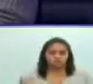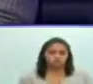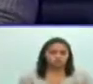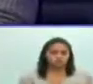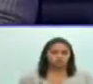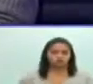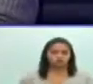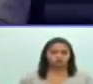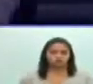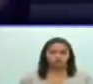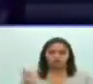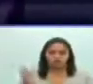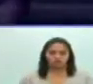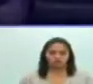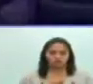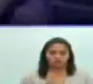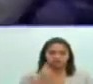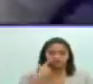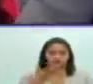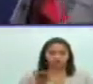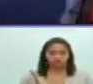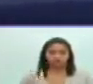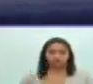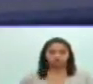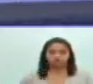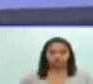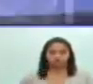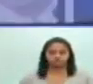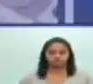nos trae lo siguiente.